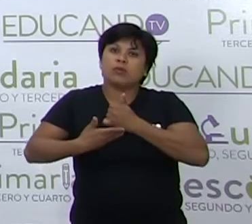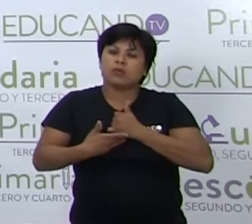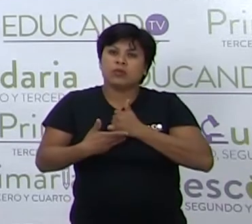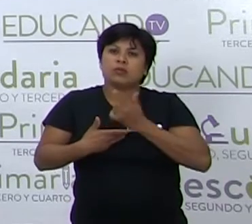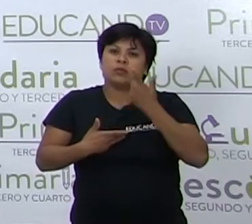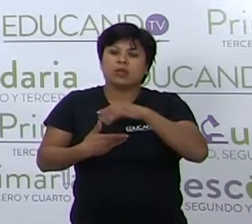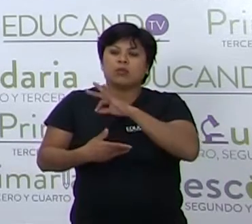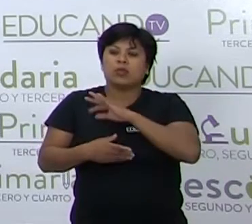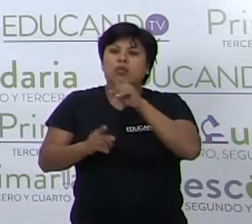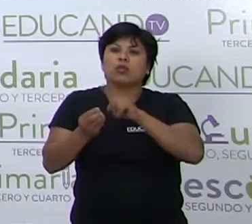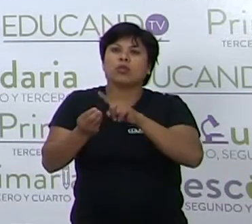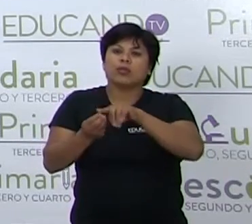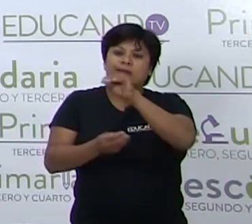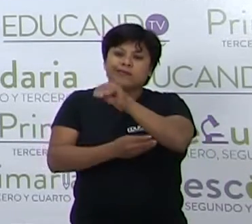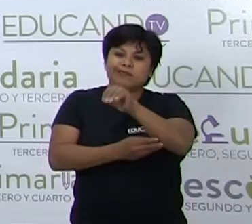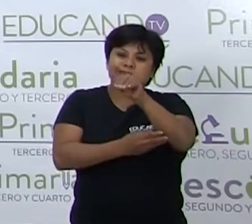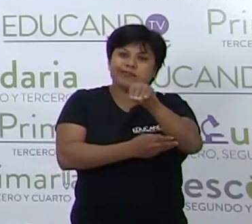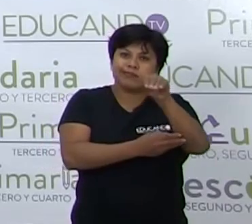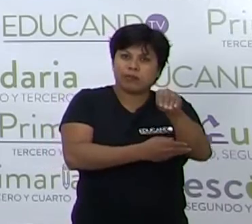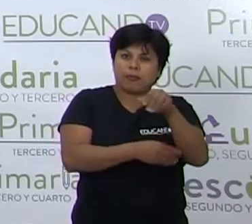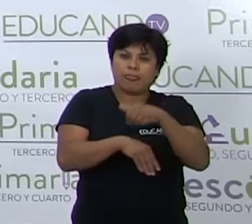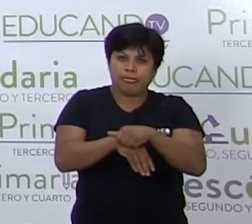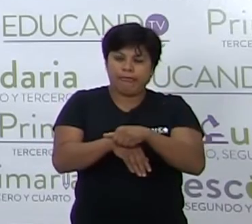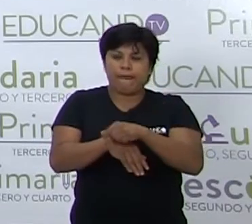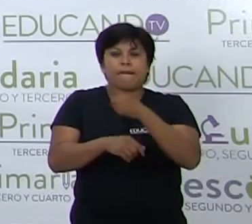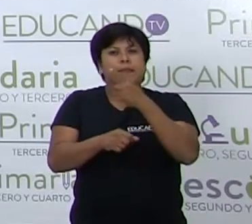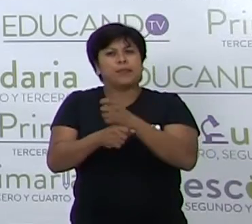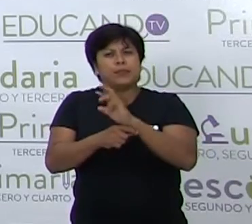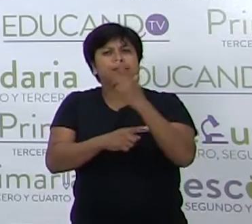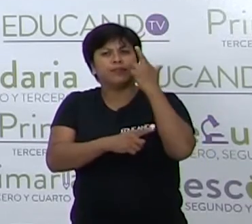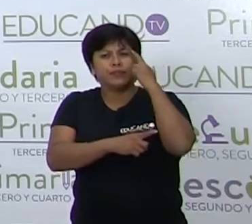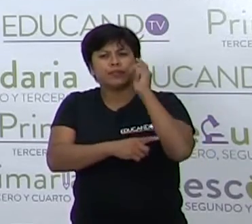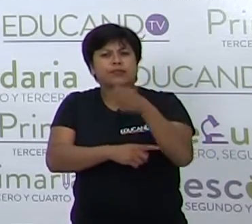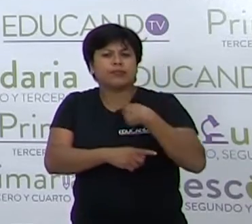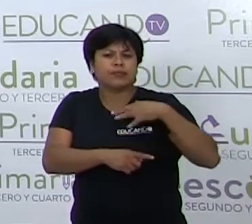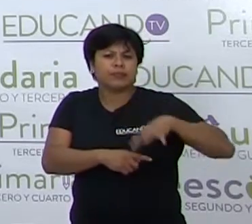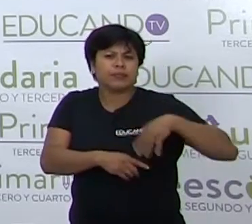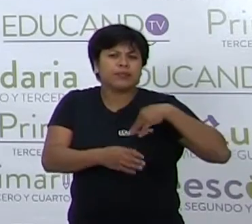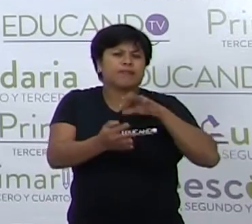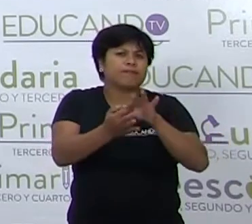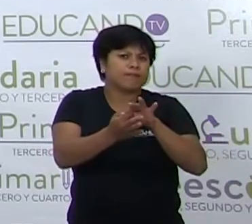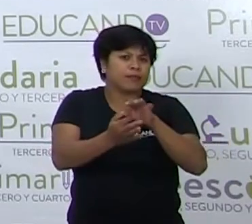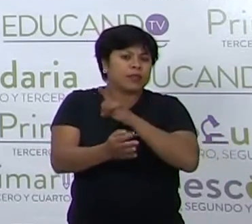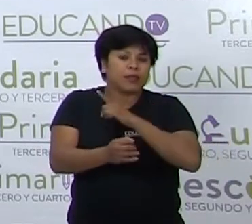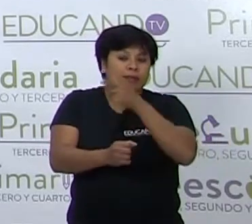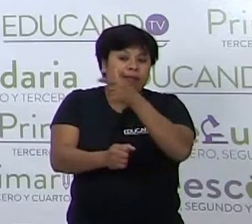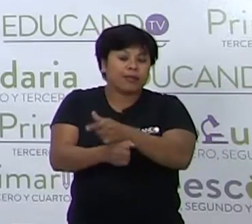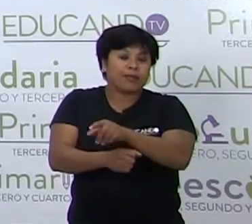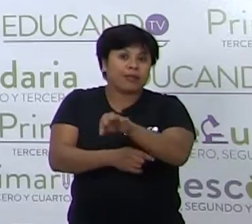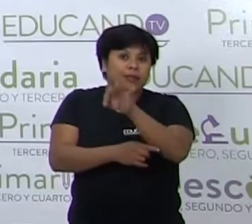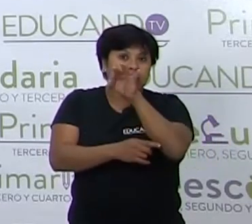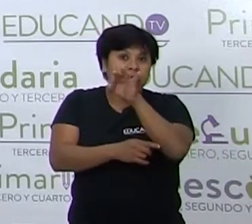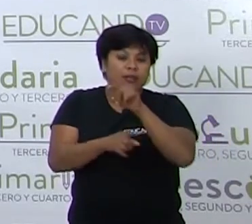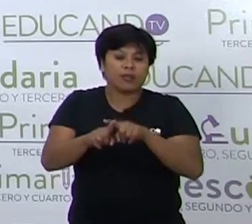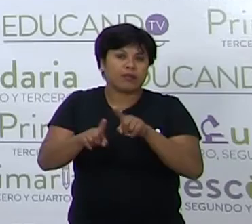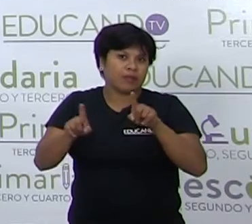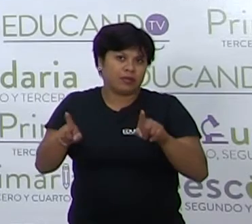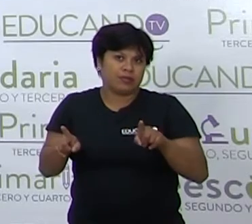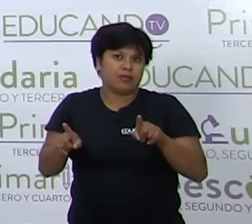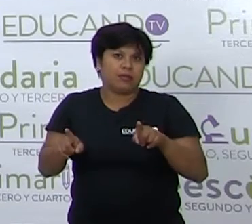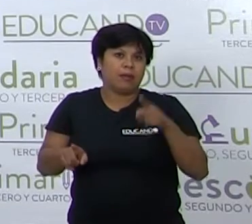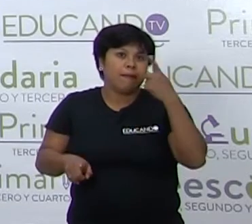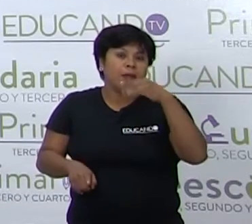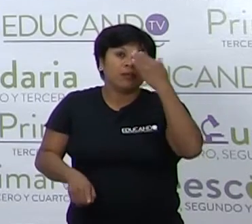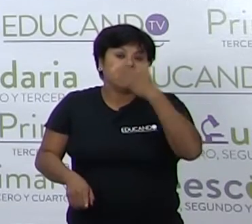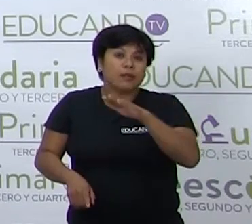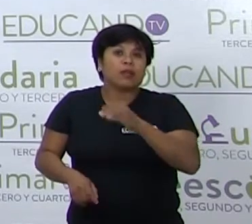a ubicarlos. Primeramente, ¿recuerdas qué dijimos? Que debemos de encontrar la diferencia, para